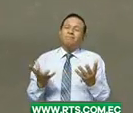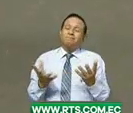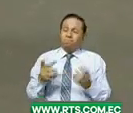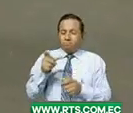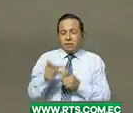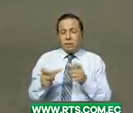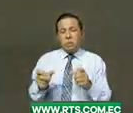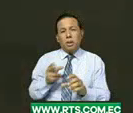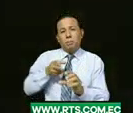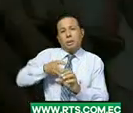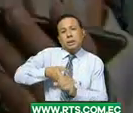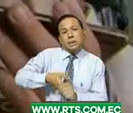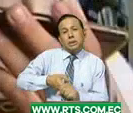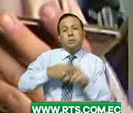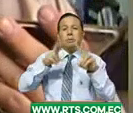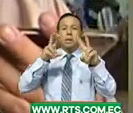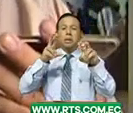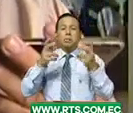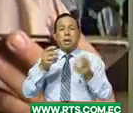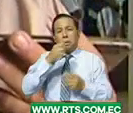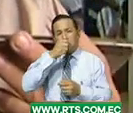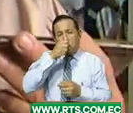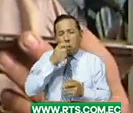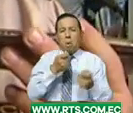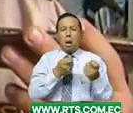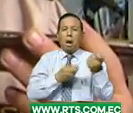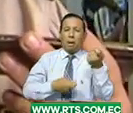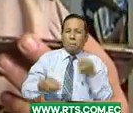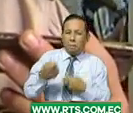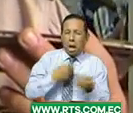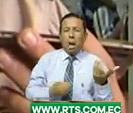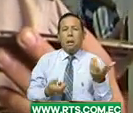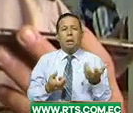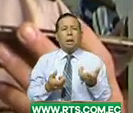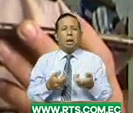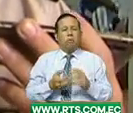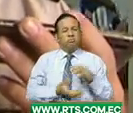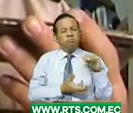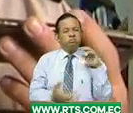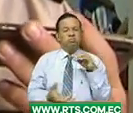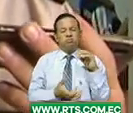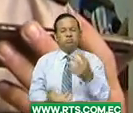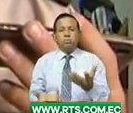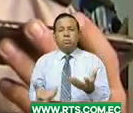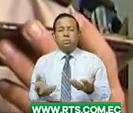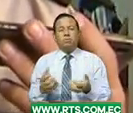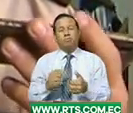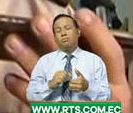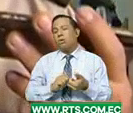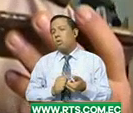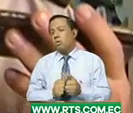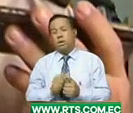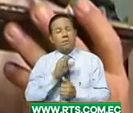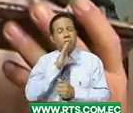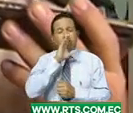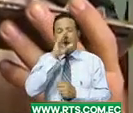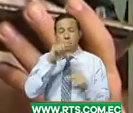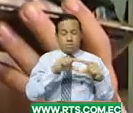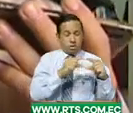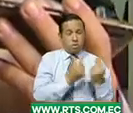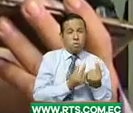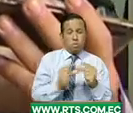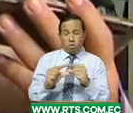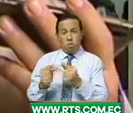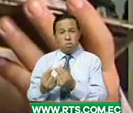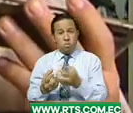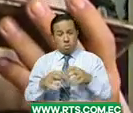actos delictivos, especialmente hablando de microtráfico, narcotráfico, es lamentable lo que sucede dentro de estas bandas en las cuales se